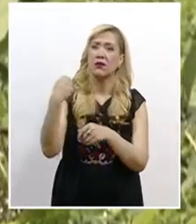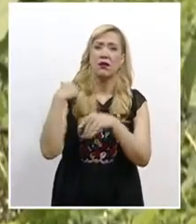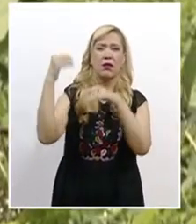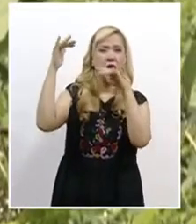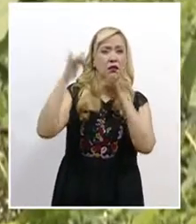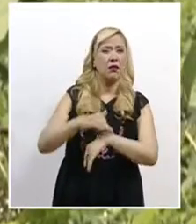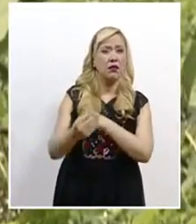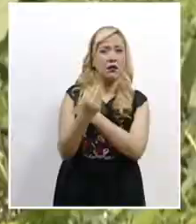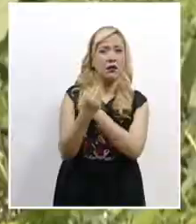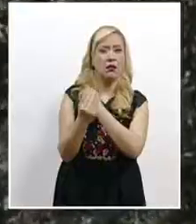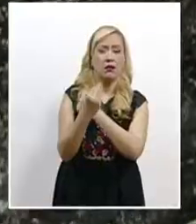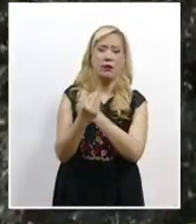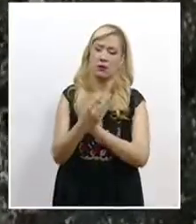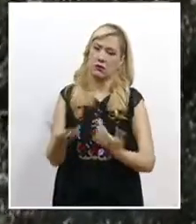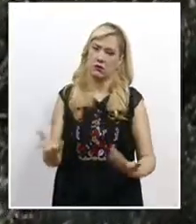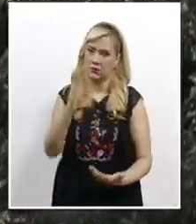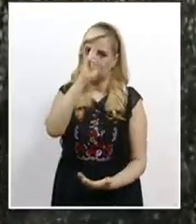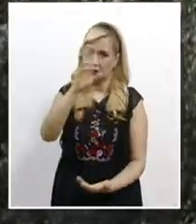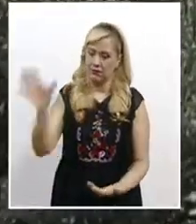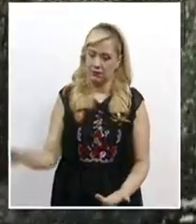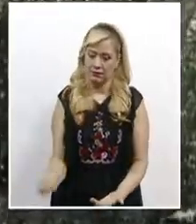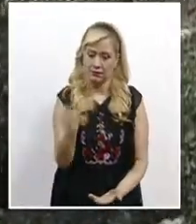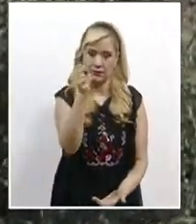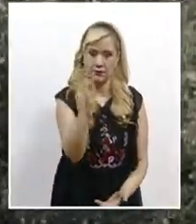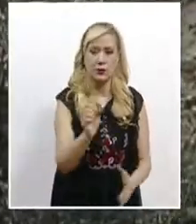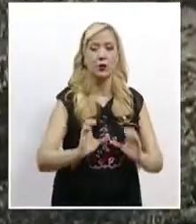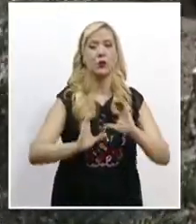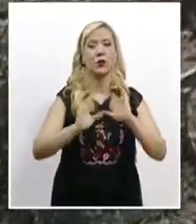lo que afecta su papel en la gestión del medio ambiente.